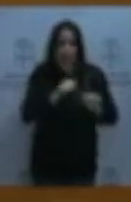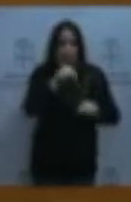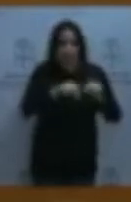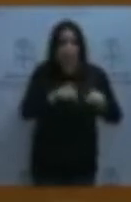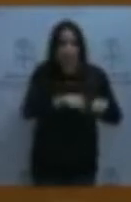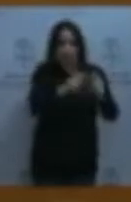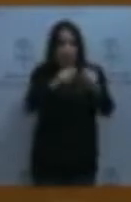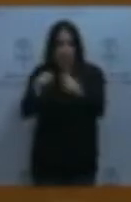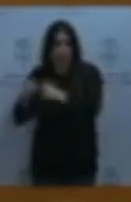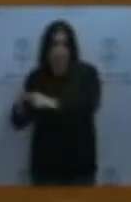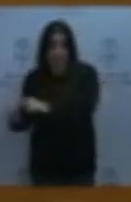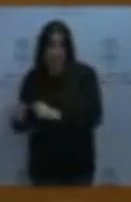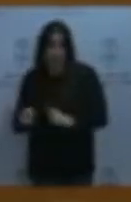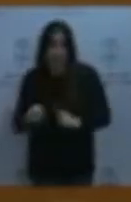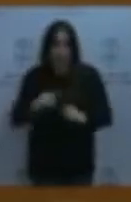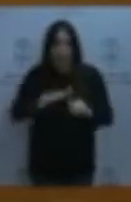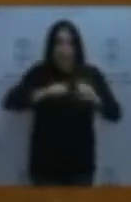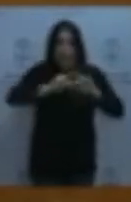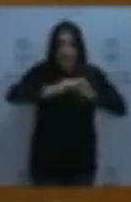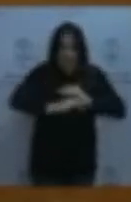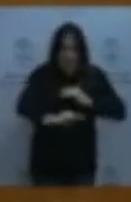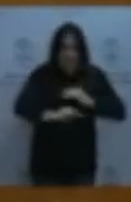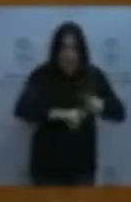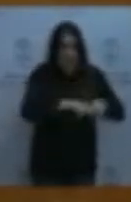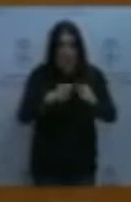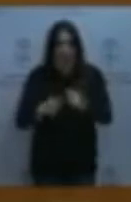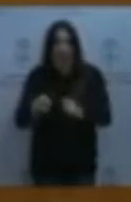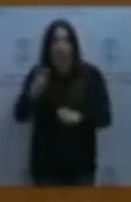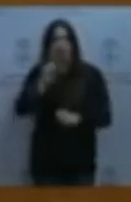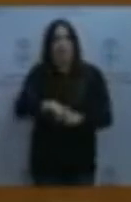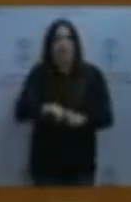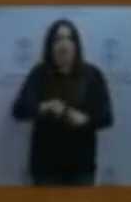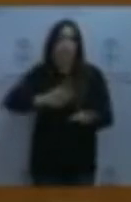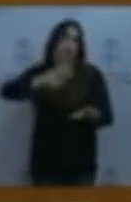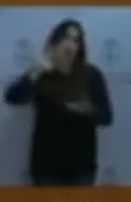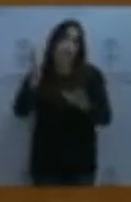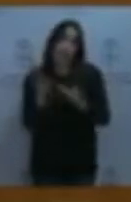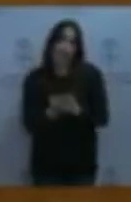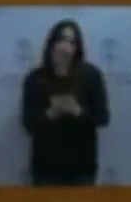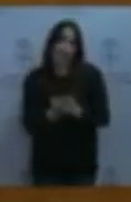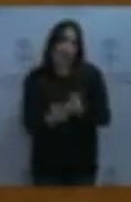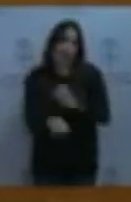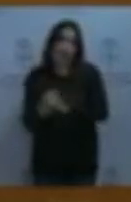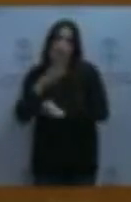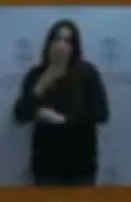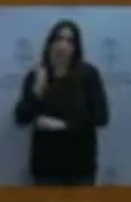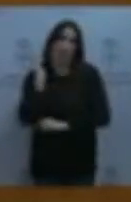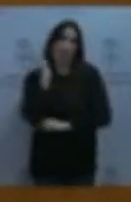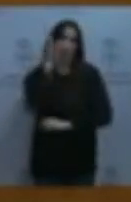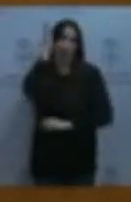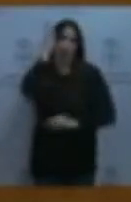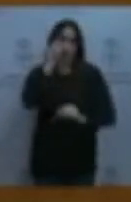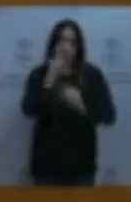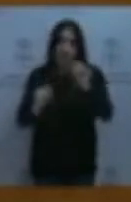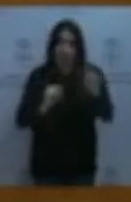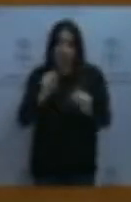escombros soterrados en el terreno, ensame de expedientes sancionadores abiertos por infracciones ambientales, arramados de